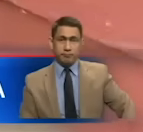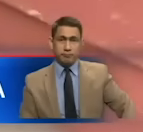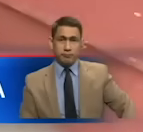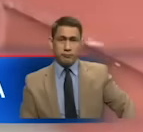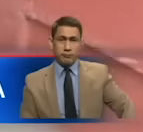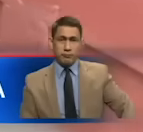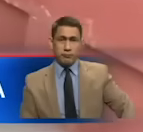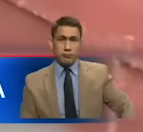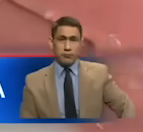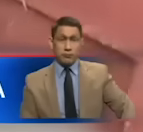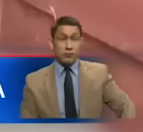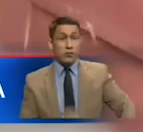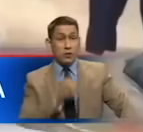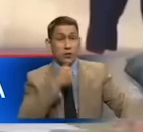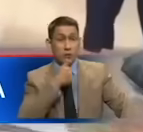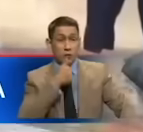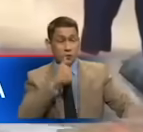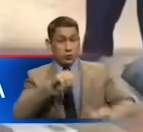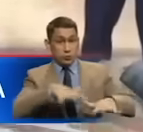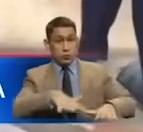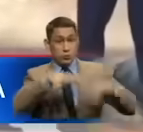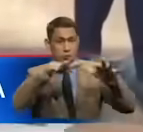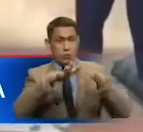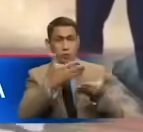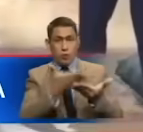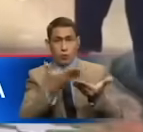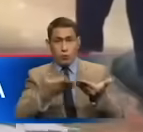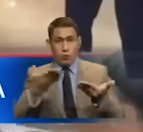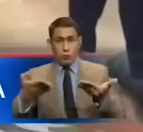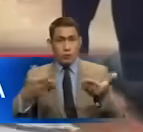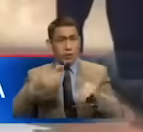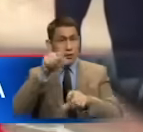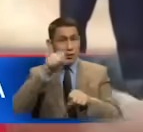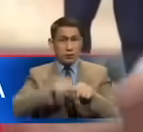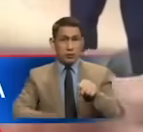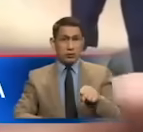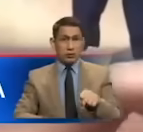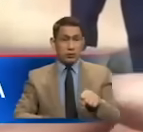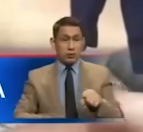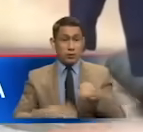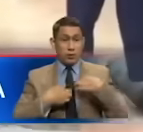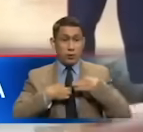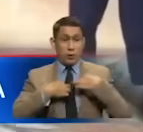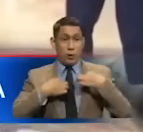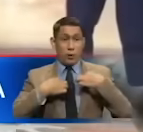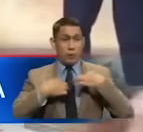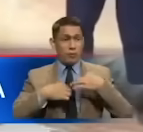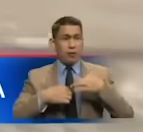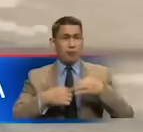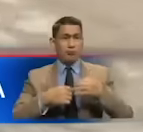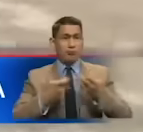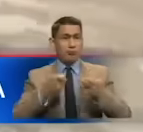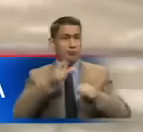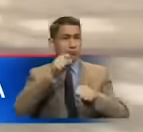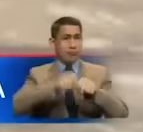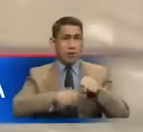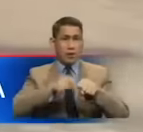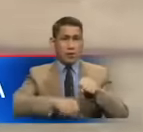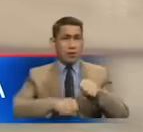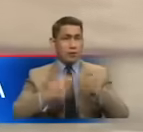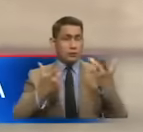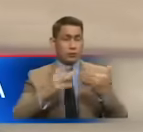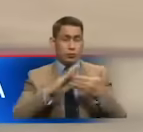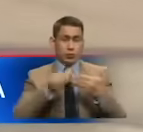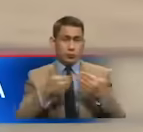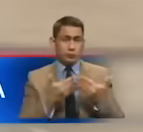Todito nos hundimos, no alcanzamos a sacar nada. Estamos solamente con la ropa del cuerpo, porque todo está mojado allá adentro. Está puesta ahí, pero está mojado